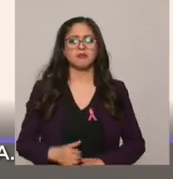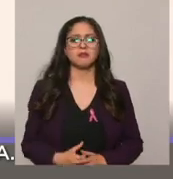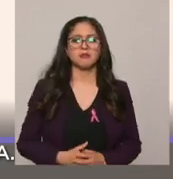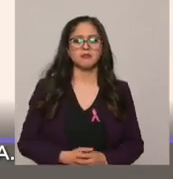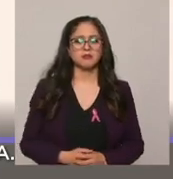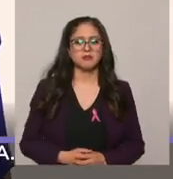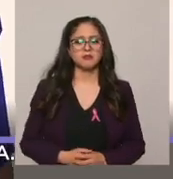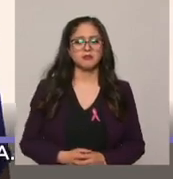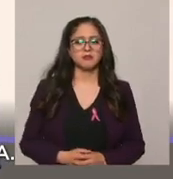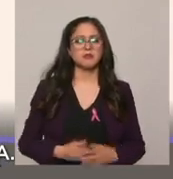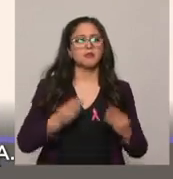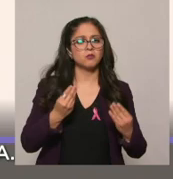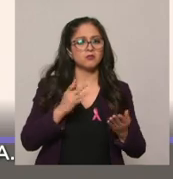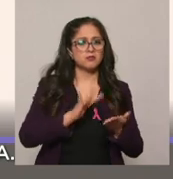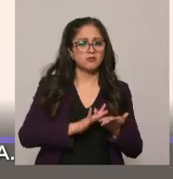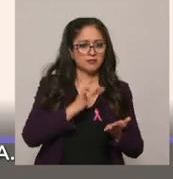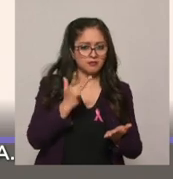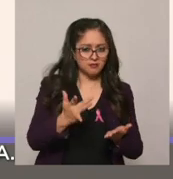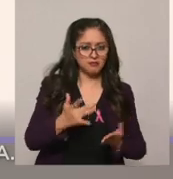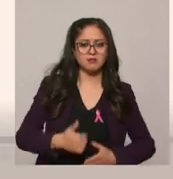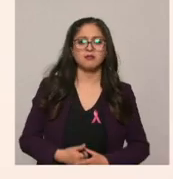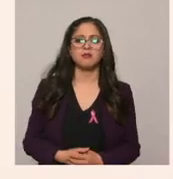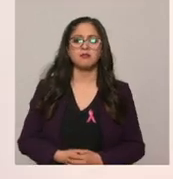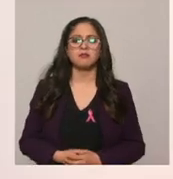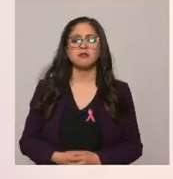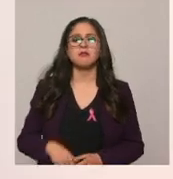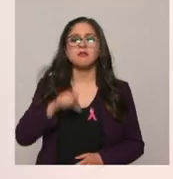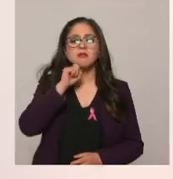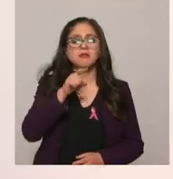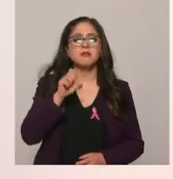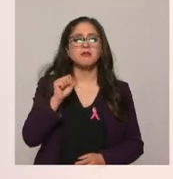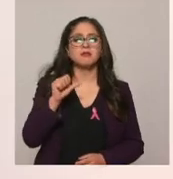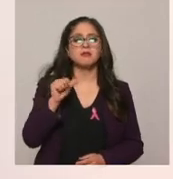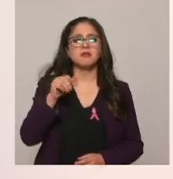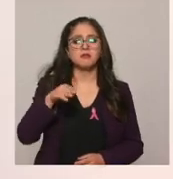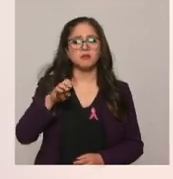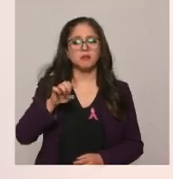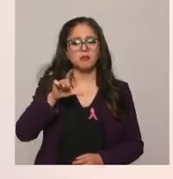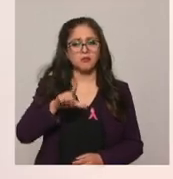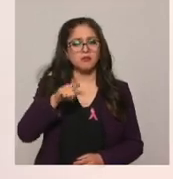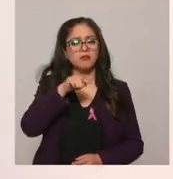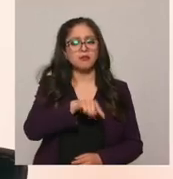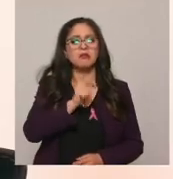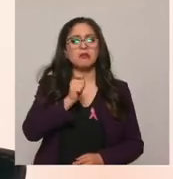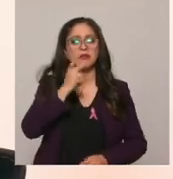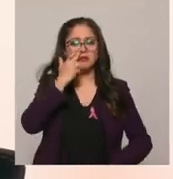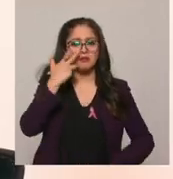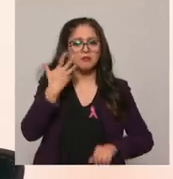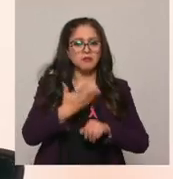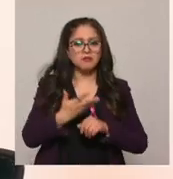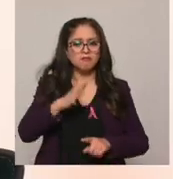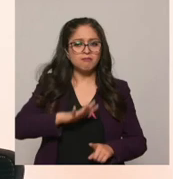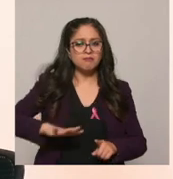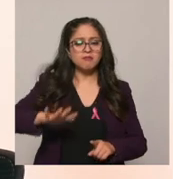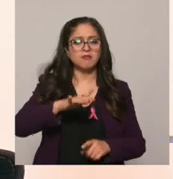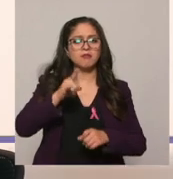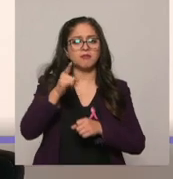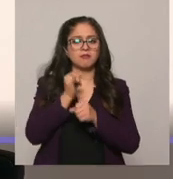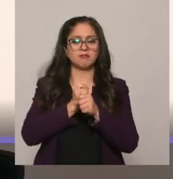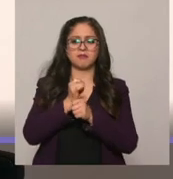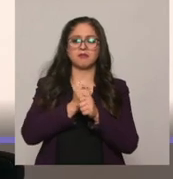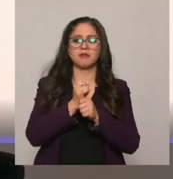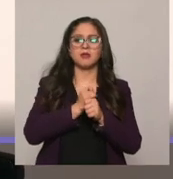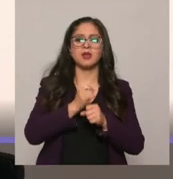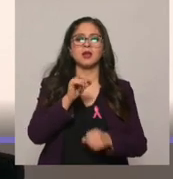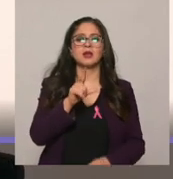Muchas gracias, Mariana. De igual modo, presento a Samuel Jair Martínez Cruz. Él es responsable del área de investigación en